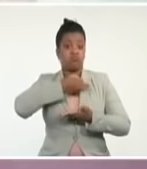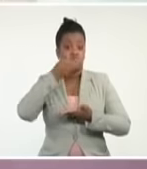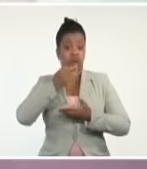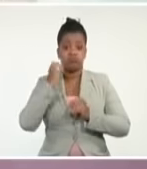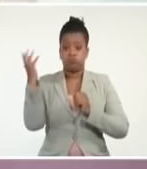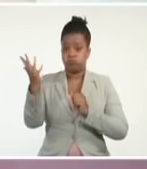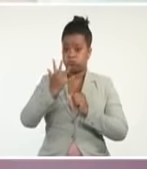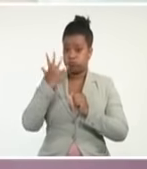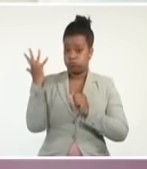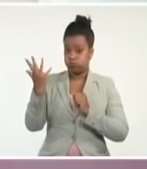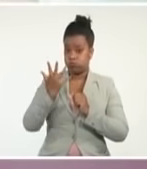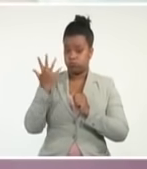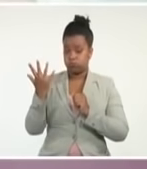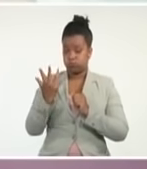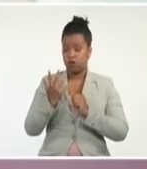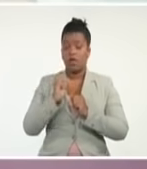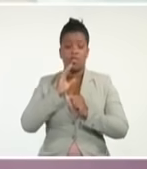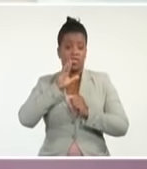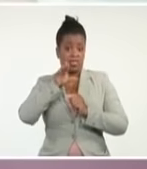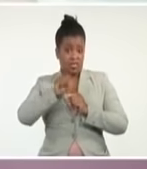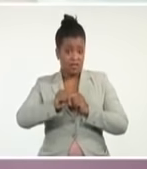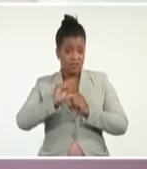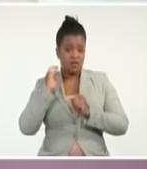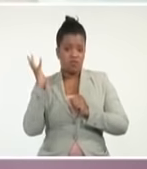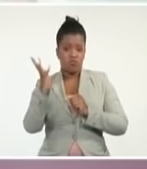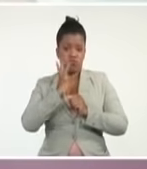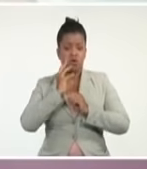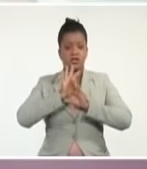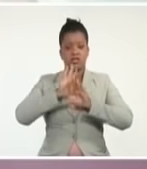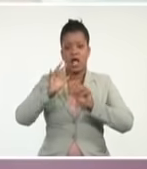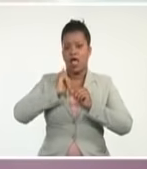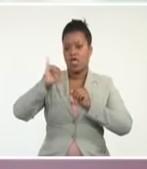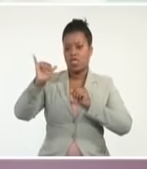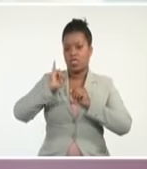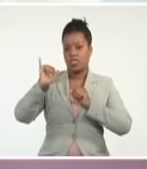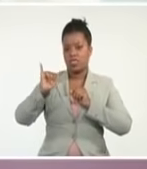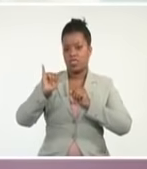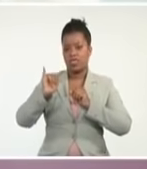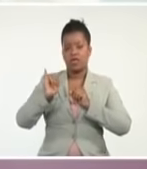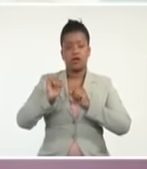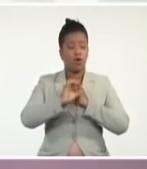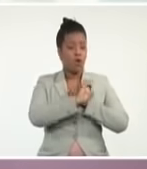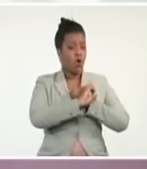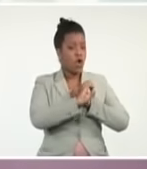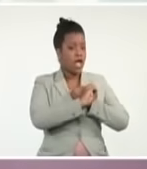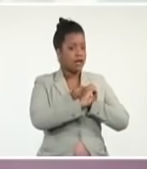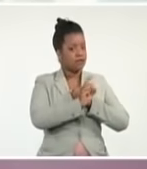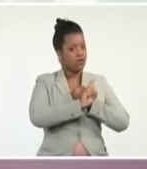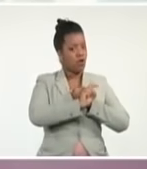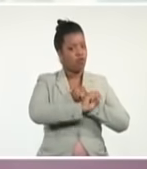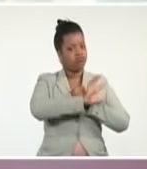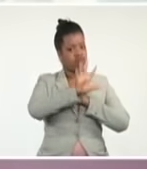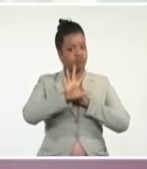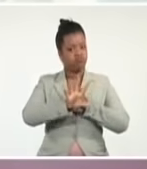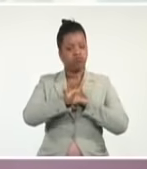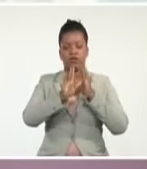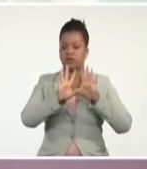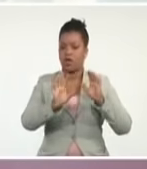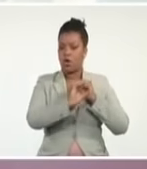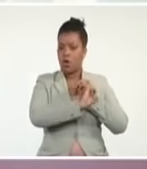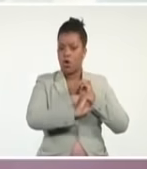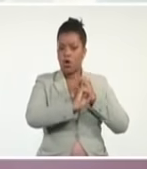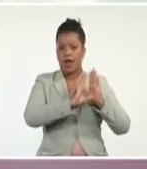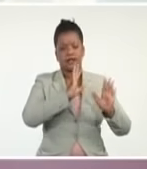de Meteorología, la tormenta tropical Elsa se aleja del territorio oriental, por lo que se decidió pasar a la normalidad a las provincias